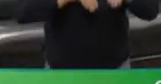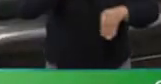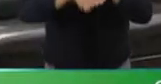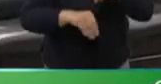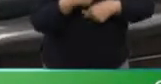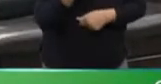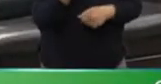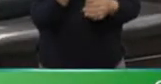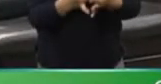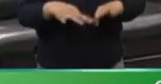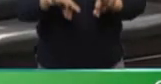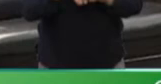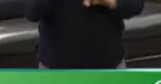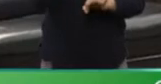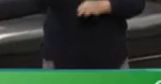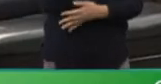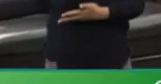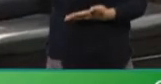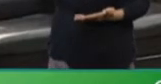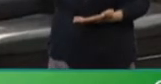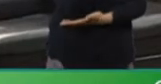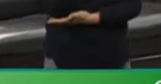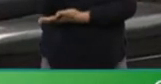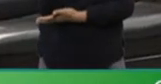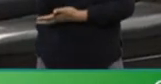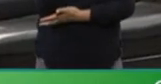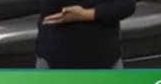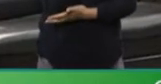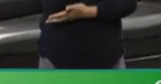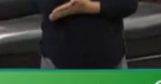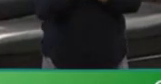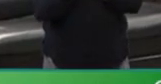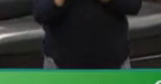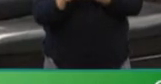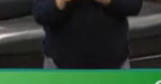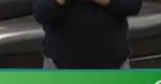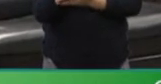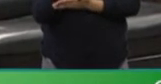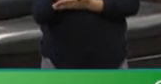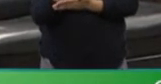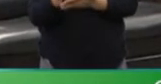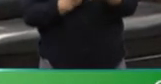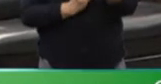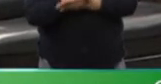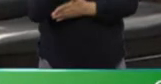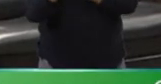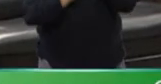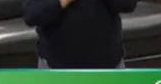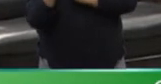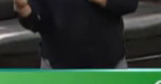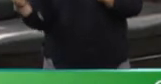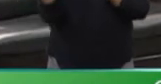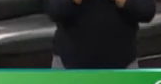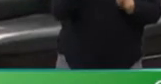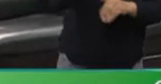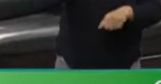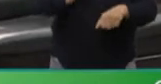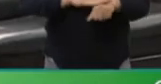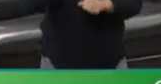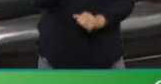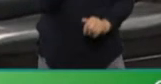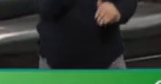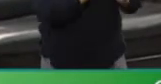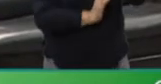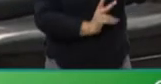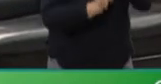para regresar oxígeno al país y es importante también elevarlo al Rango constitucional para seguir reforestando los fertilizantes